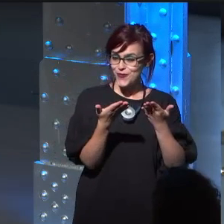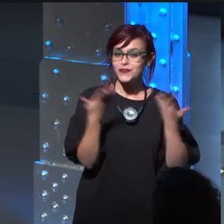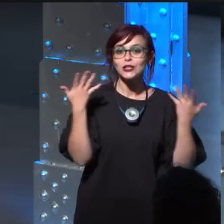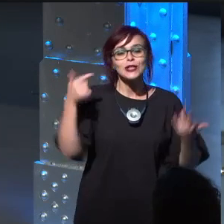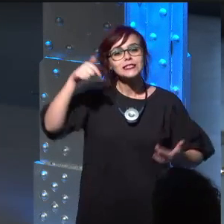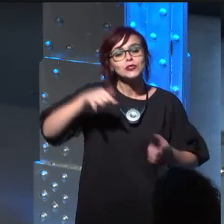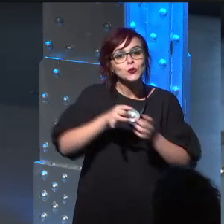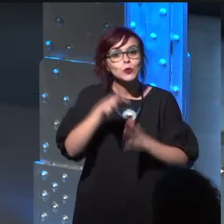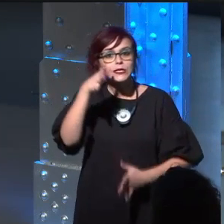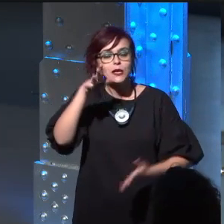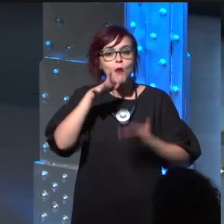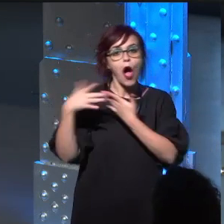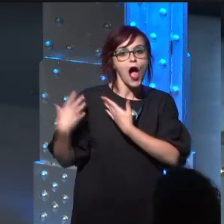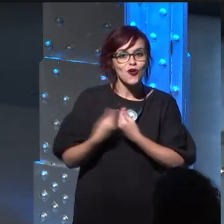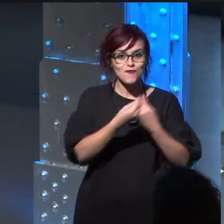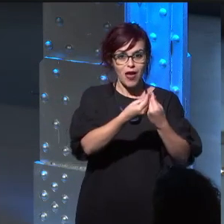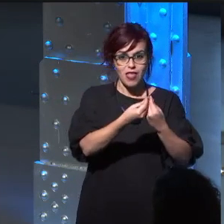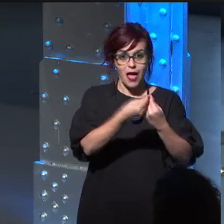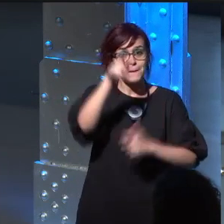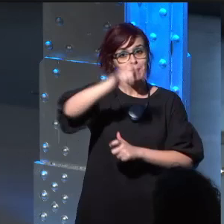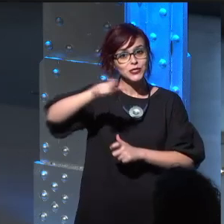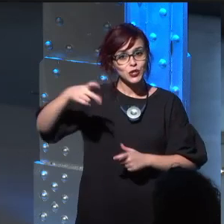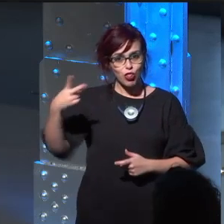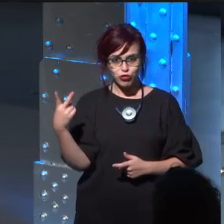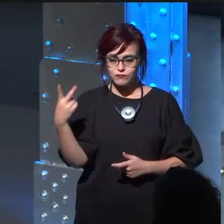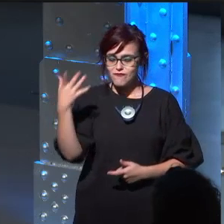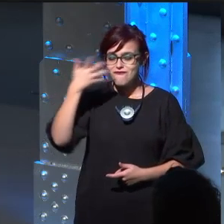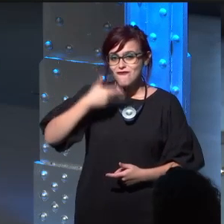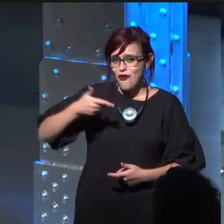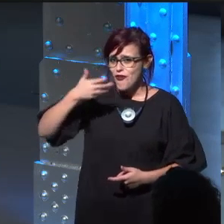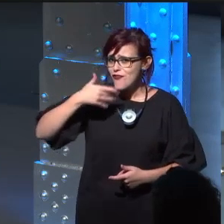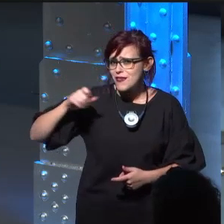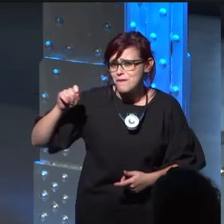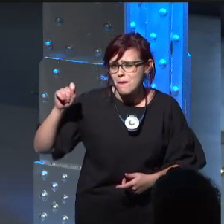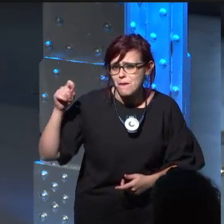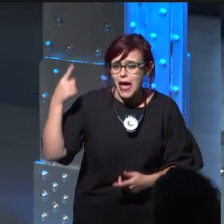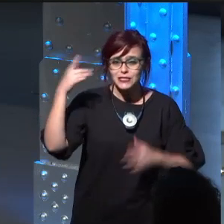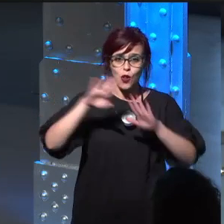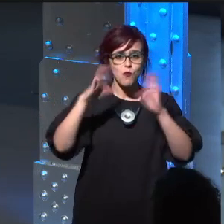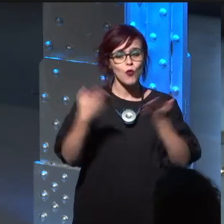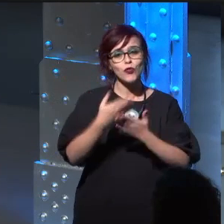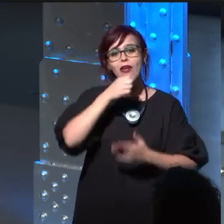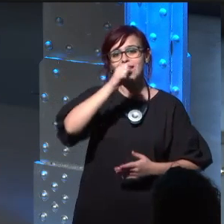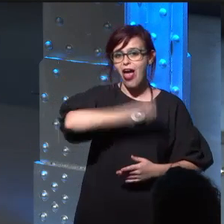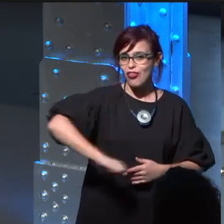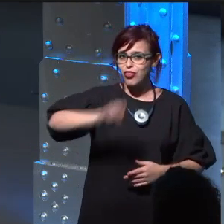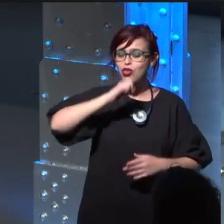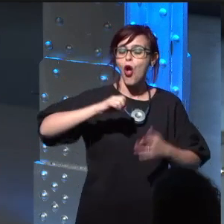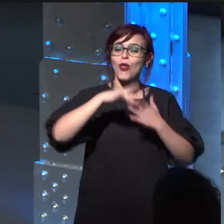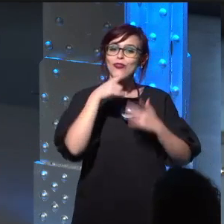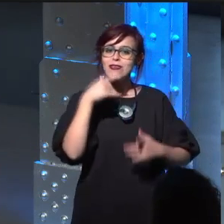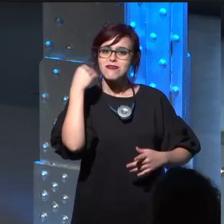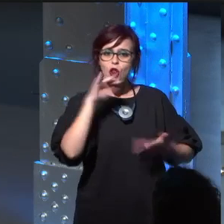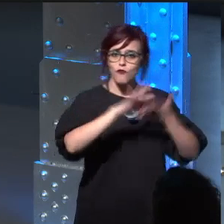Tenemos la suerte, como digo, de que nos acompañan dos de las personas que mejor y más conocen el mundo. Nosotros muy felices porque